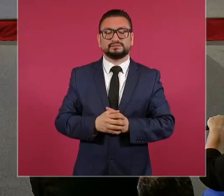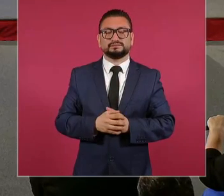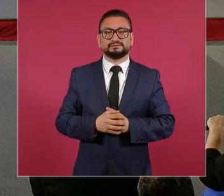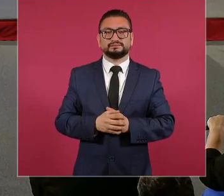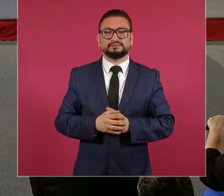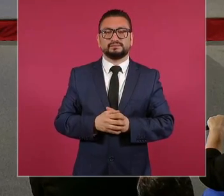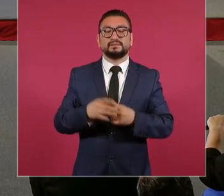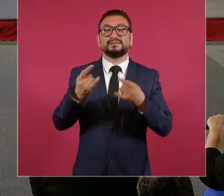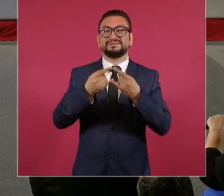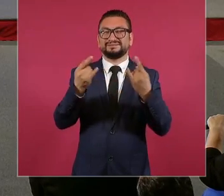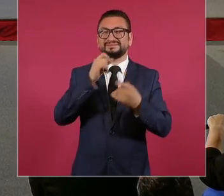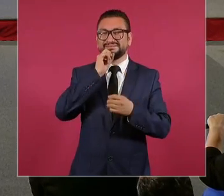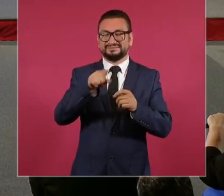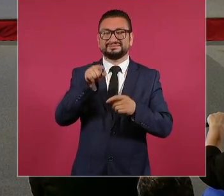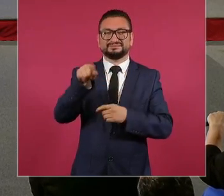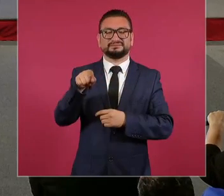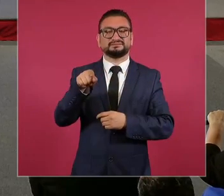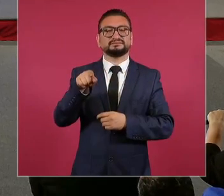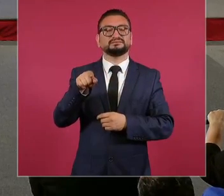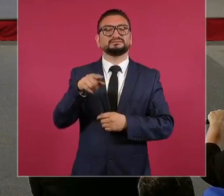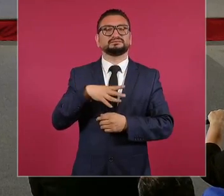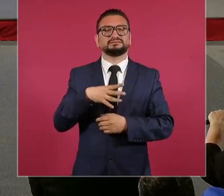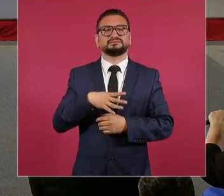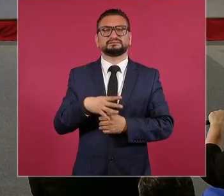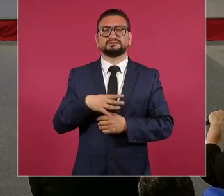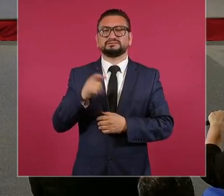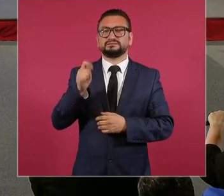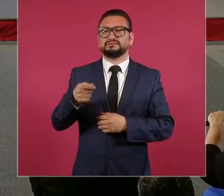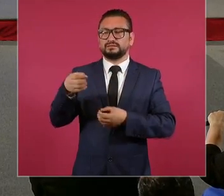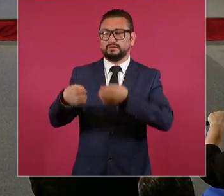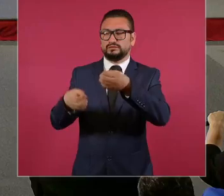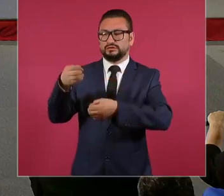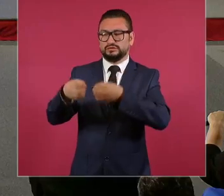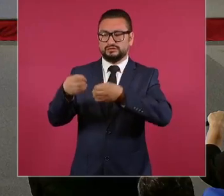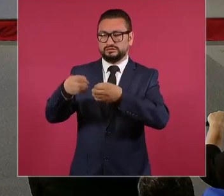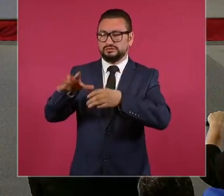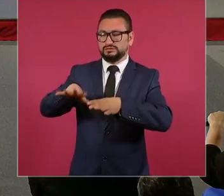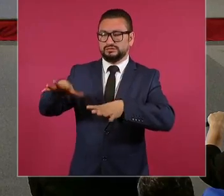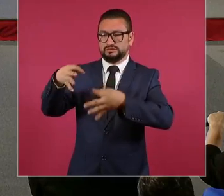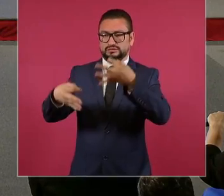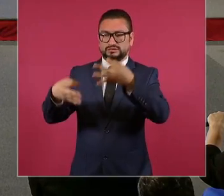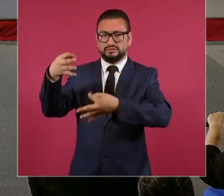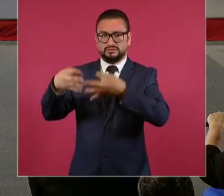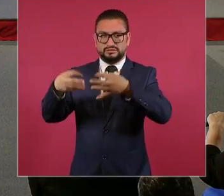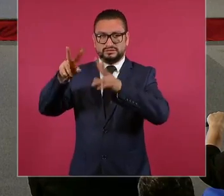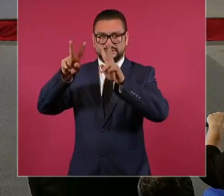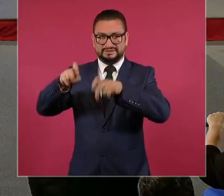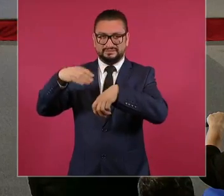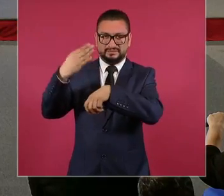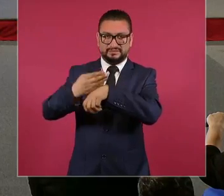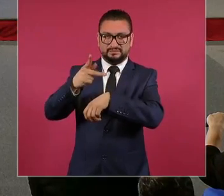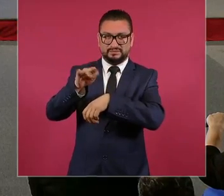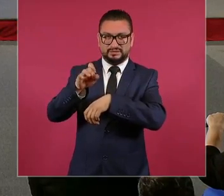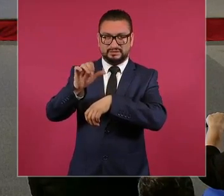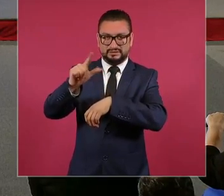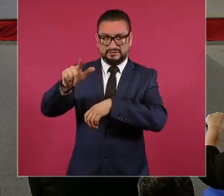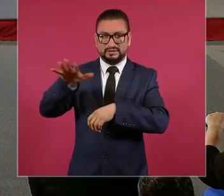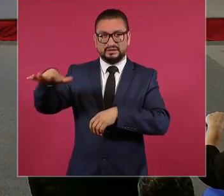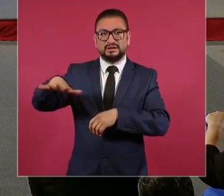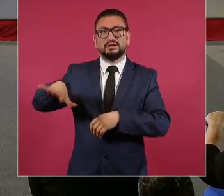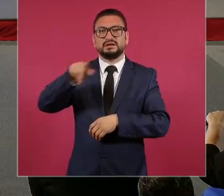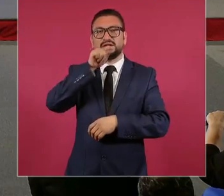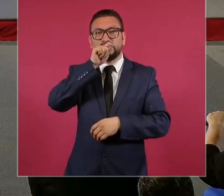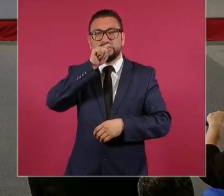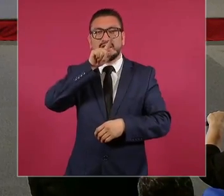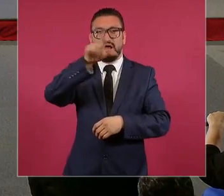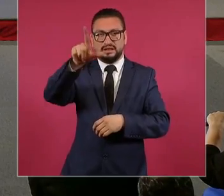está este otro caso en donde los magistrados del primer tribunal colegiado en materia penal en Jalisco, del